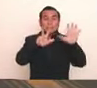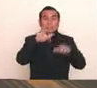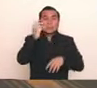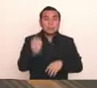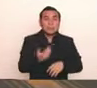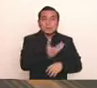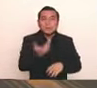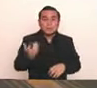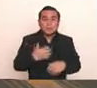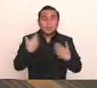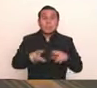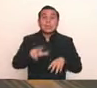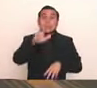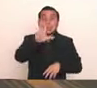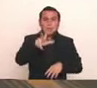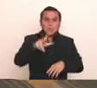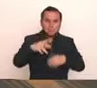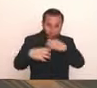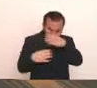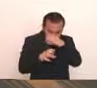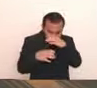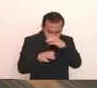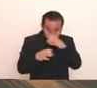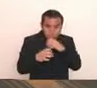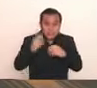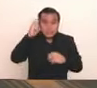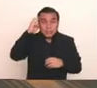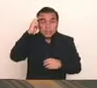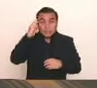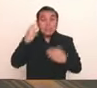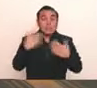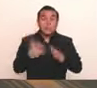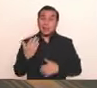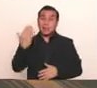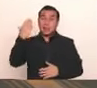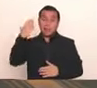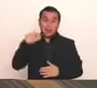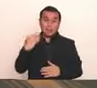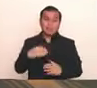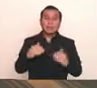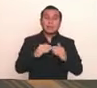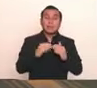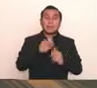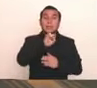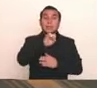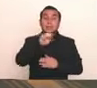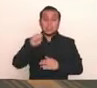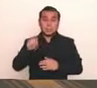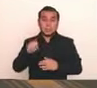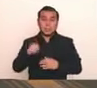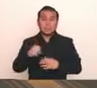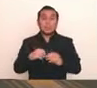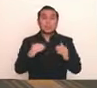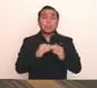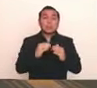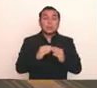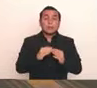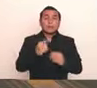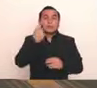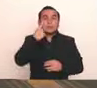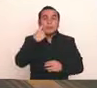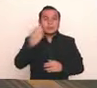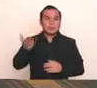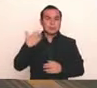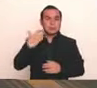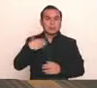pero nos traen laboratorios e laboratorio nacional de referencia que el único que estaban el laboratorio central de liszt y el laboratorios a cuánta gente san miguel y